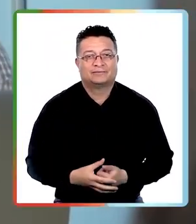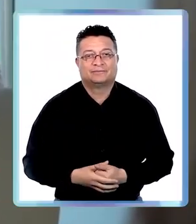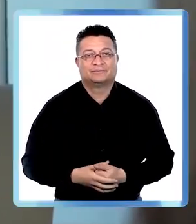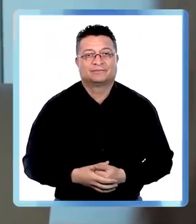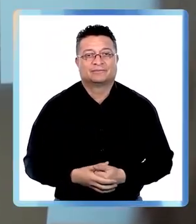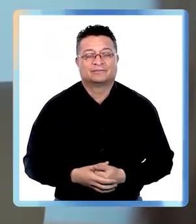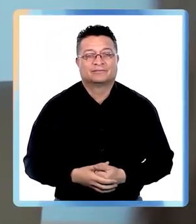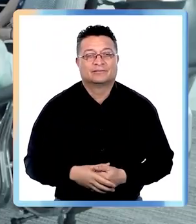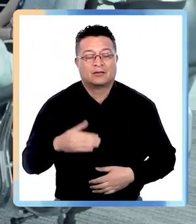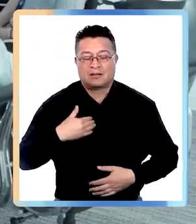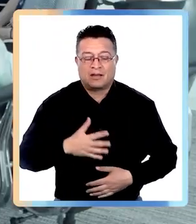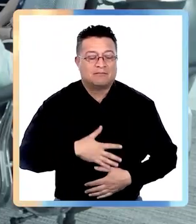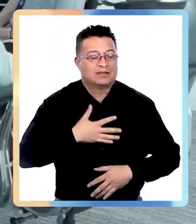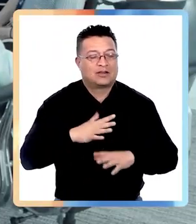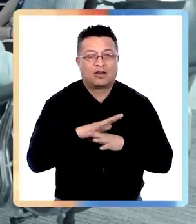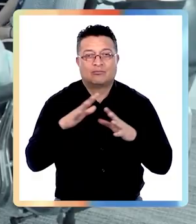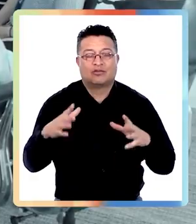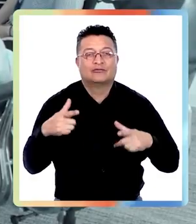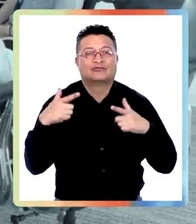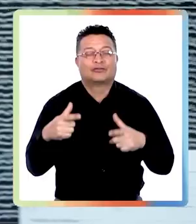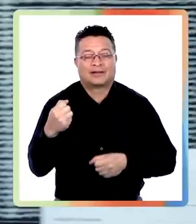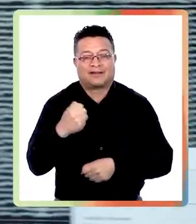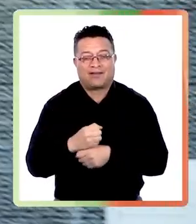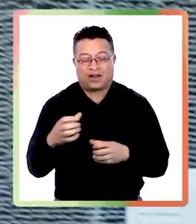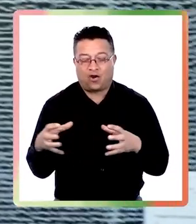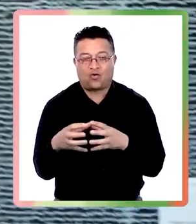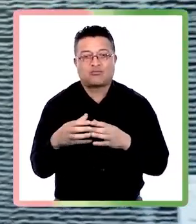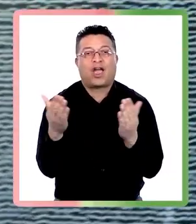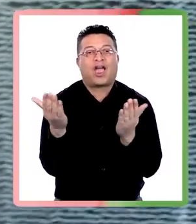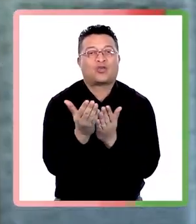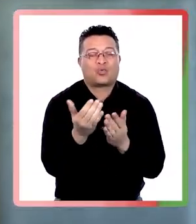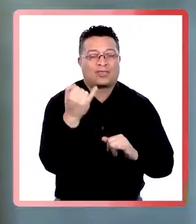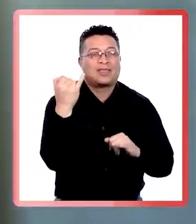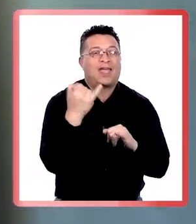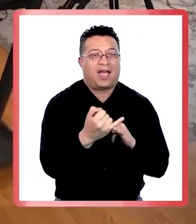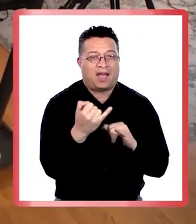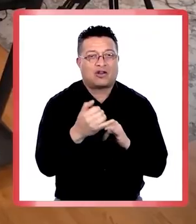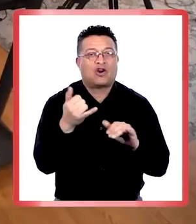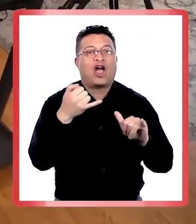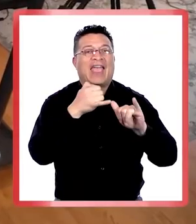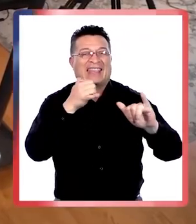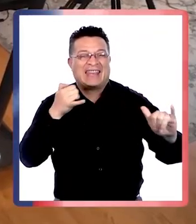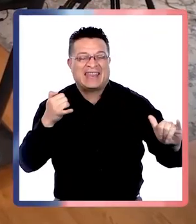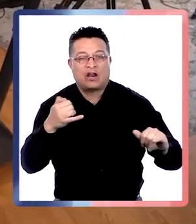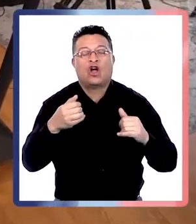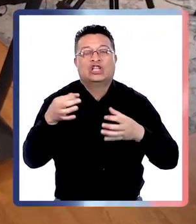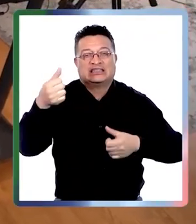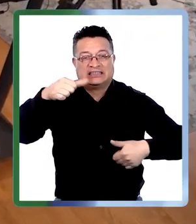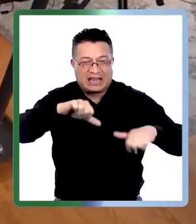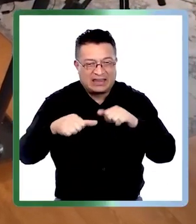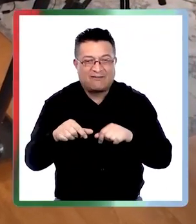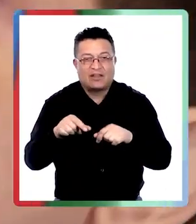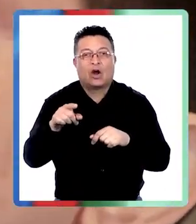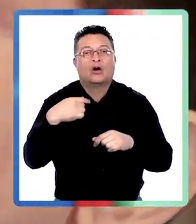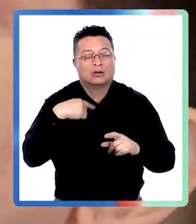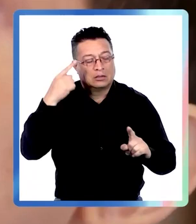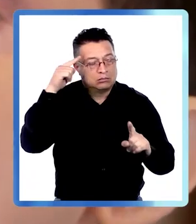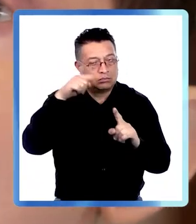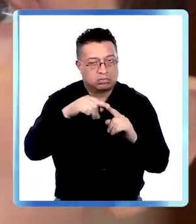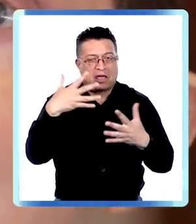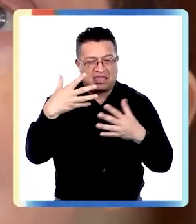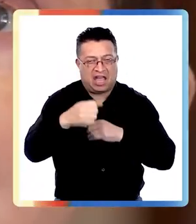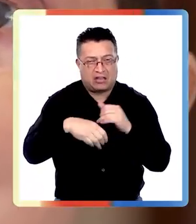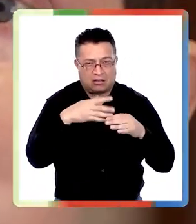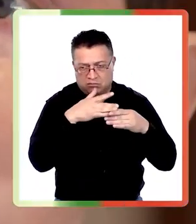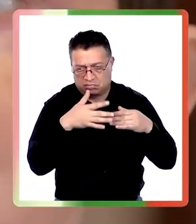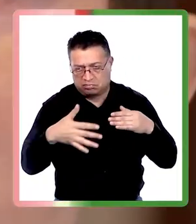Me siento muy afortunado de trabajar con un grupo de estudiantes, amigos, ingenieros y científicos que tienen como meta por al menos 10 años de crear